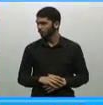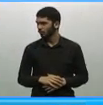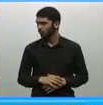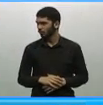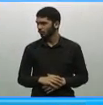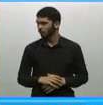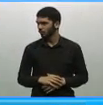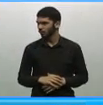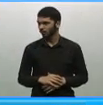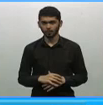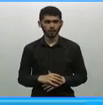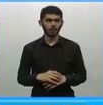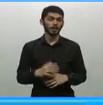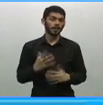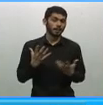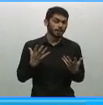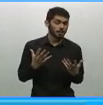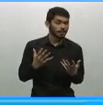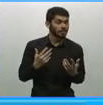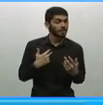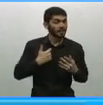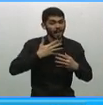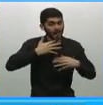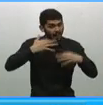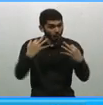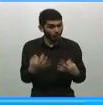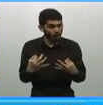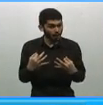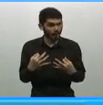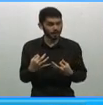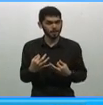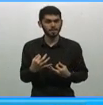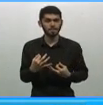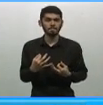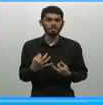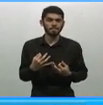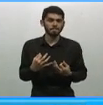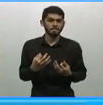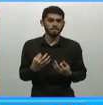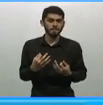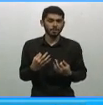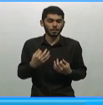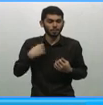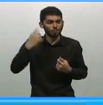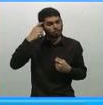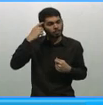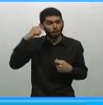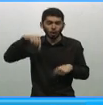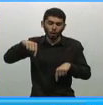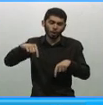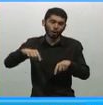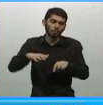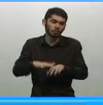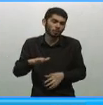fútbol yo te digo la verdad yo TR trato de del día de mañana hoy son muy chicos